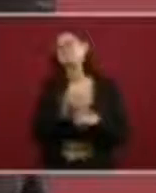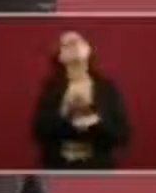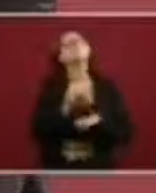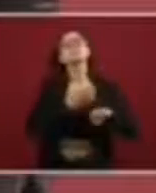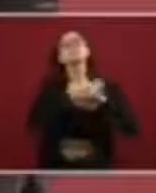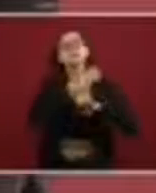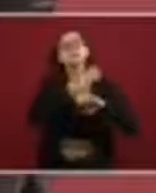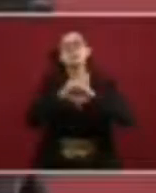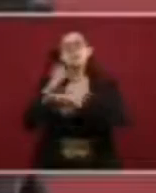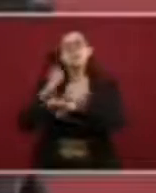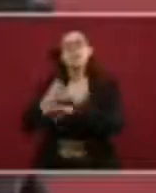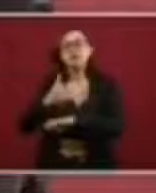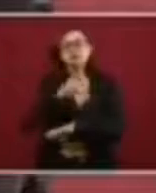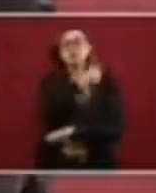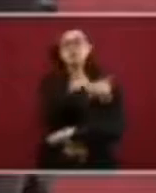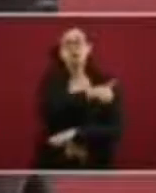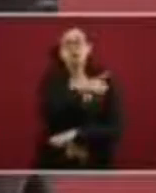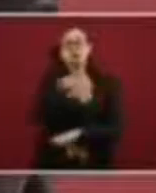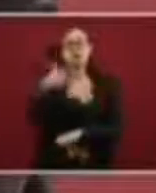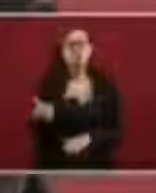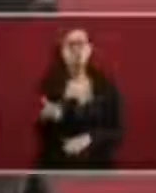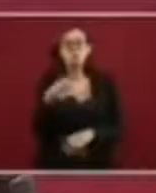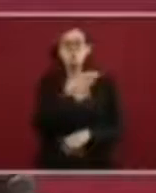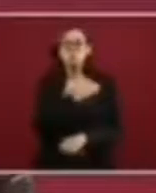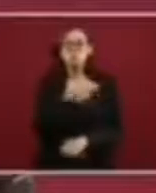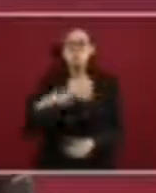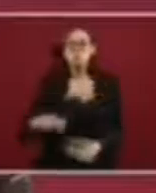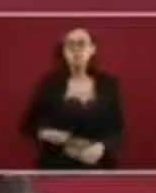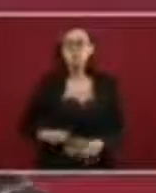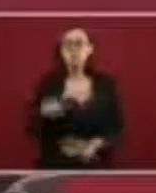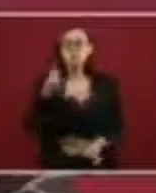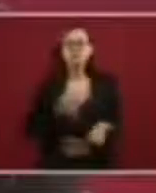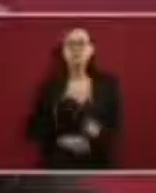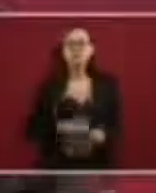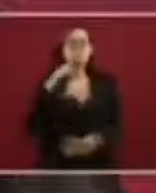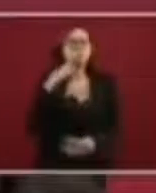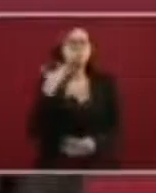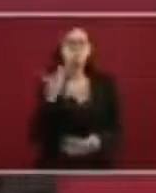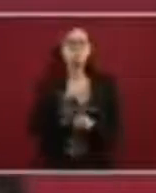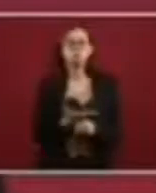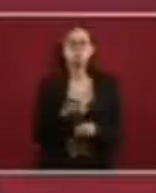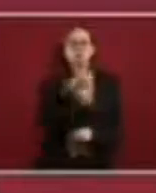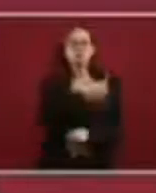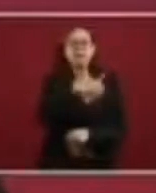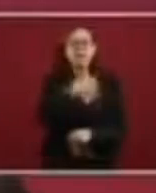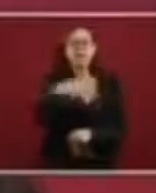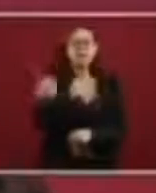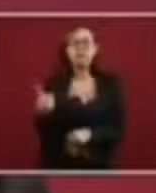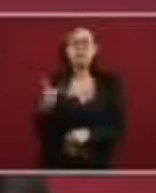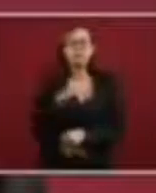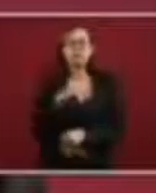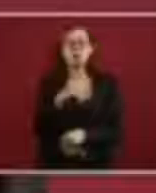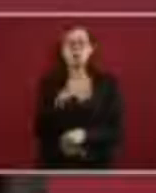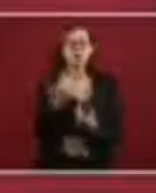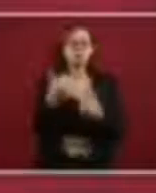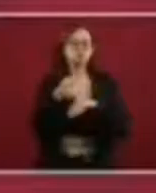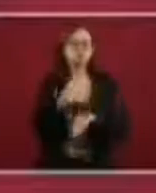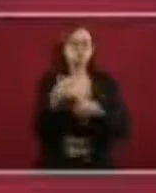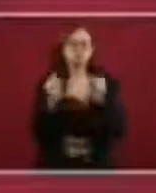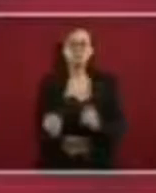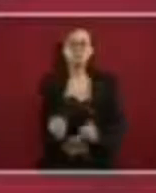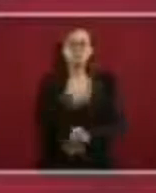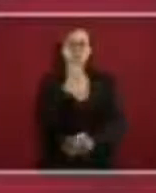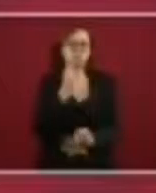y todos los municipios tienen sus responsabilidades en materia de